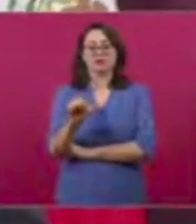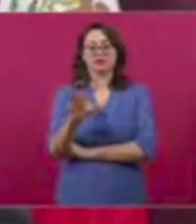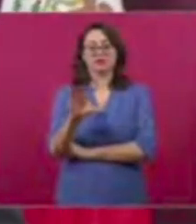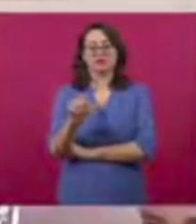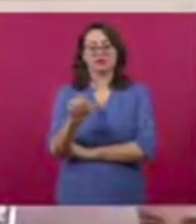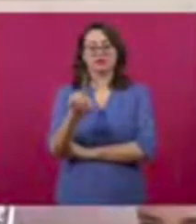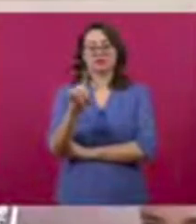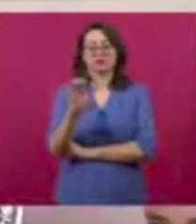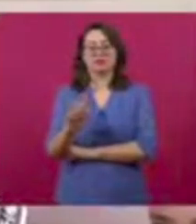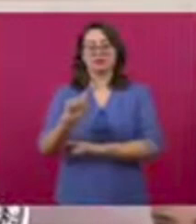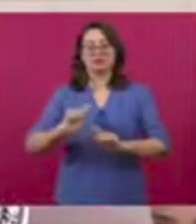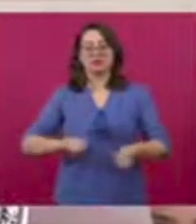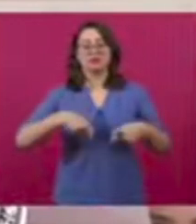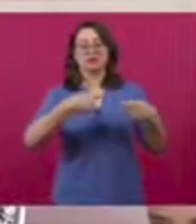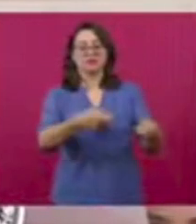Alcalde,